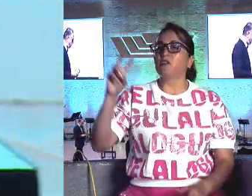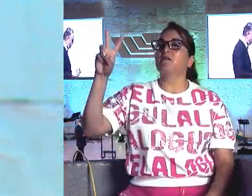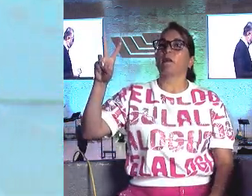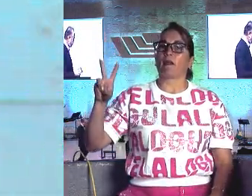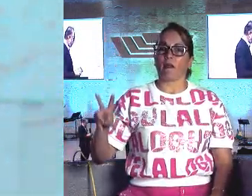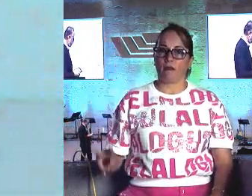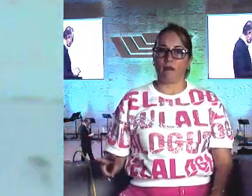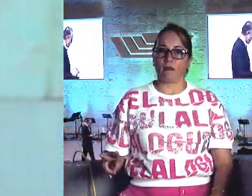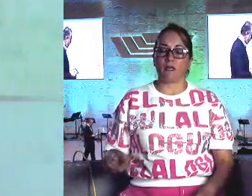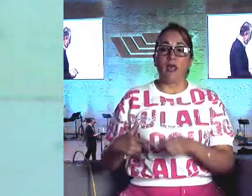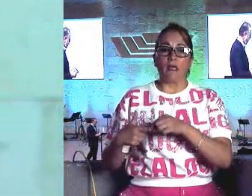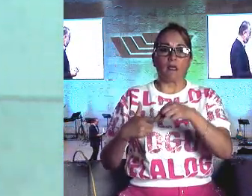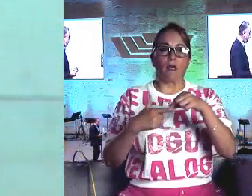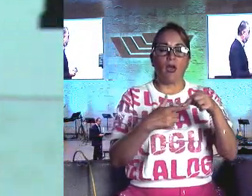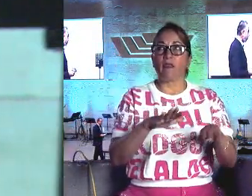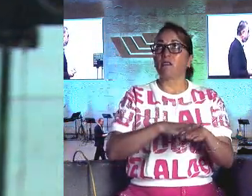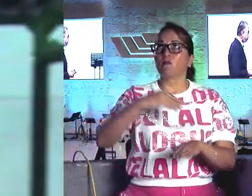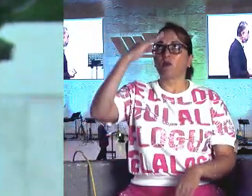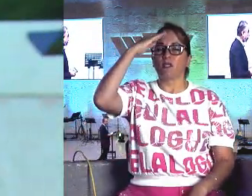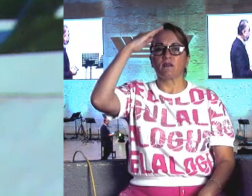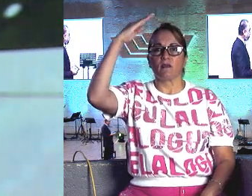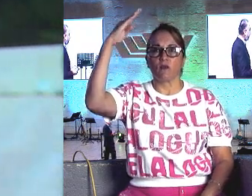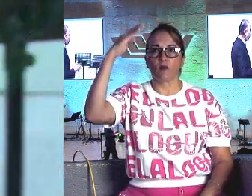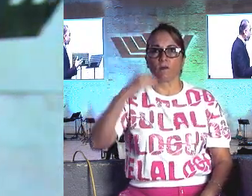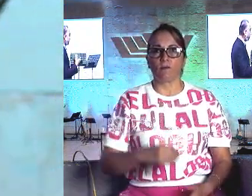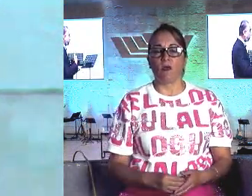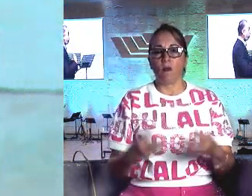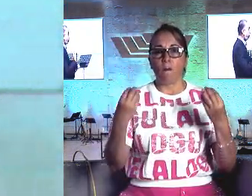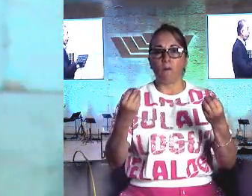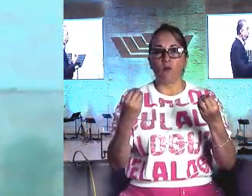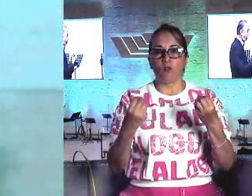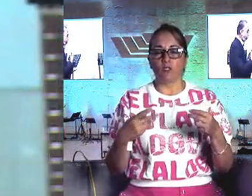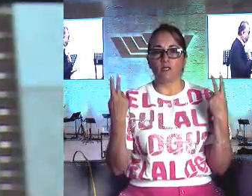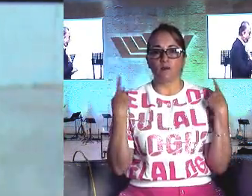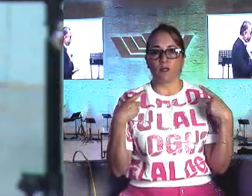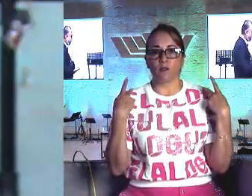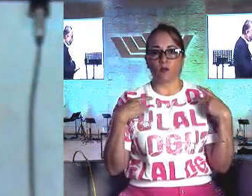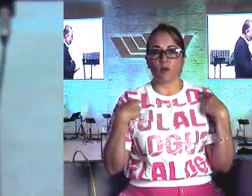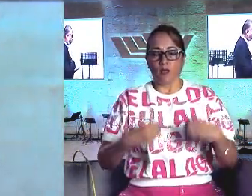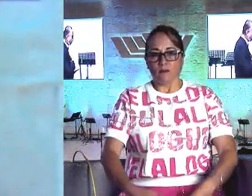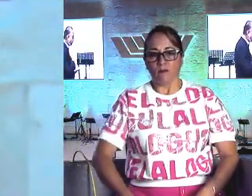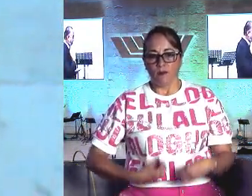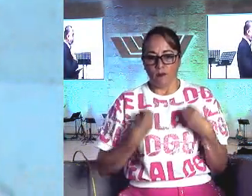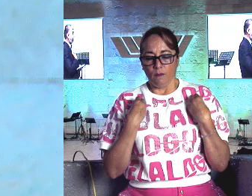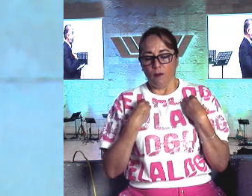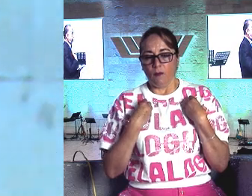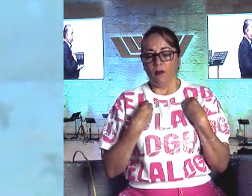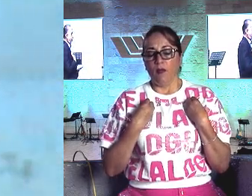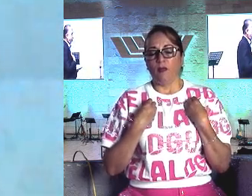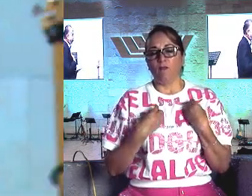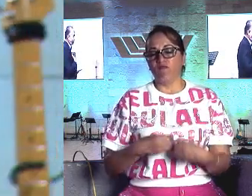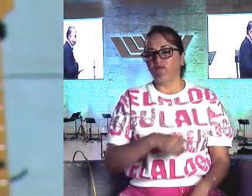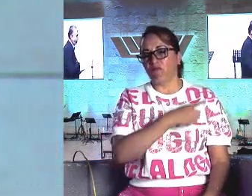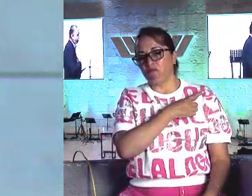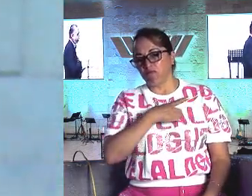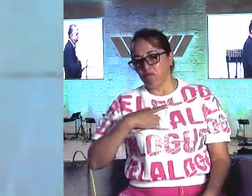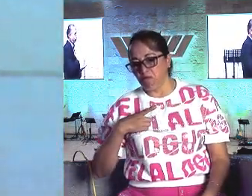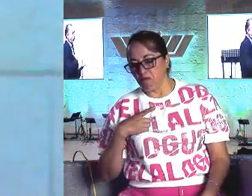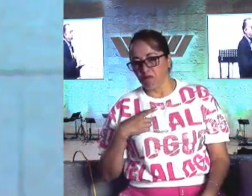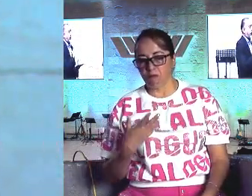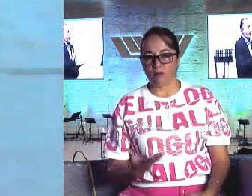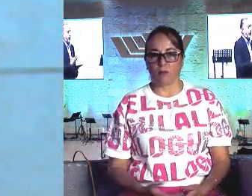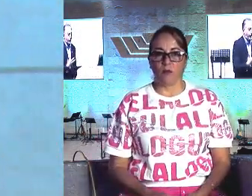problema. Así que mucha gente vive en problemas y las deudas lo afligen, las deudas